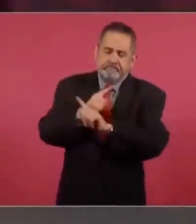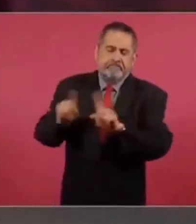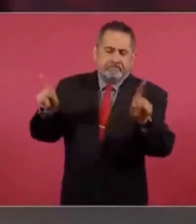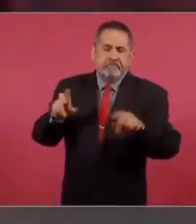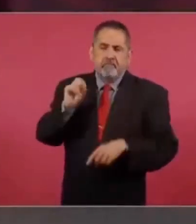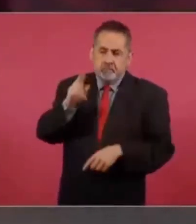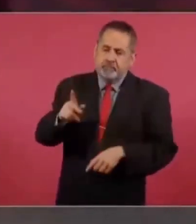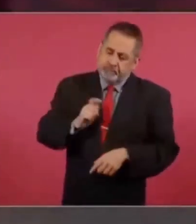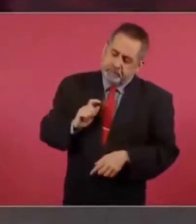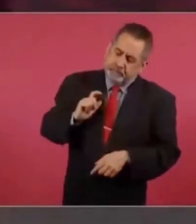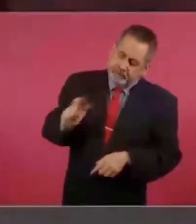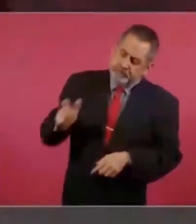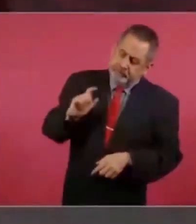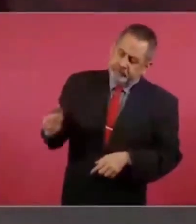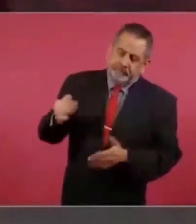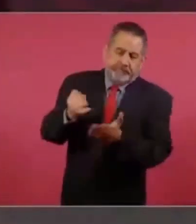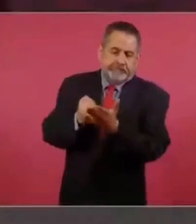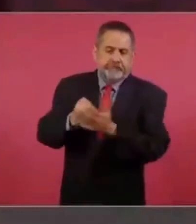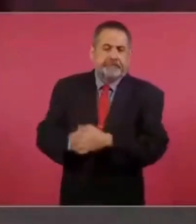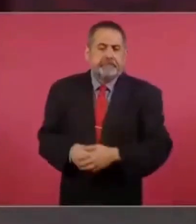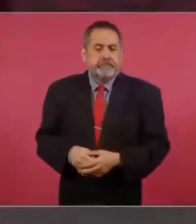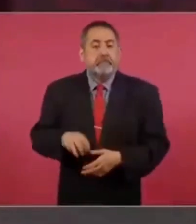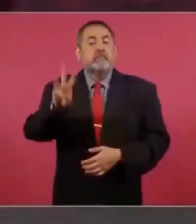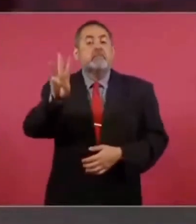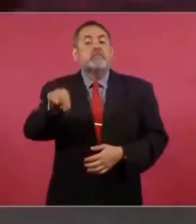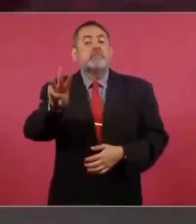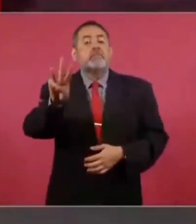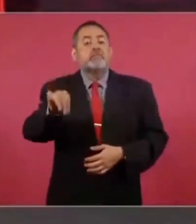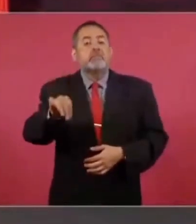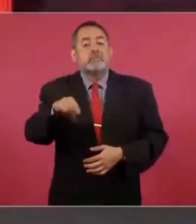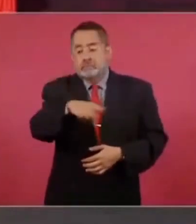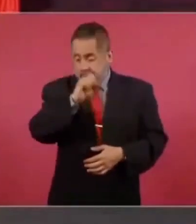tiempos. Los de Walmart